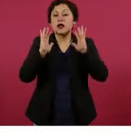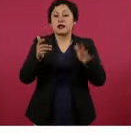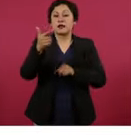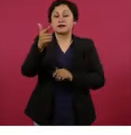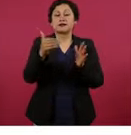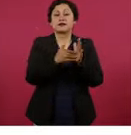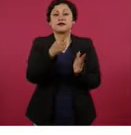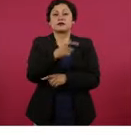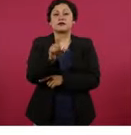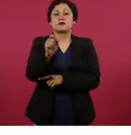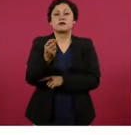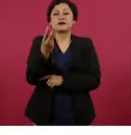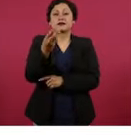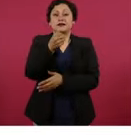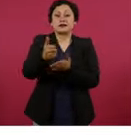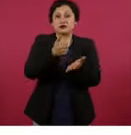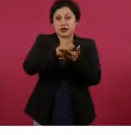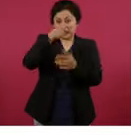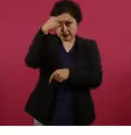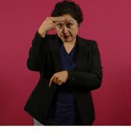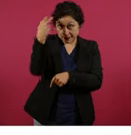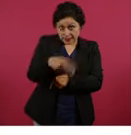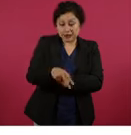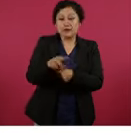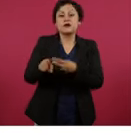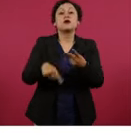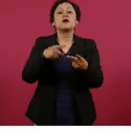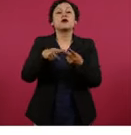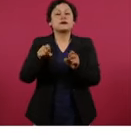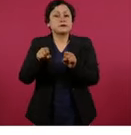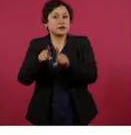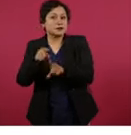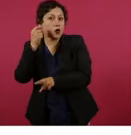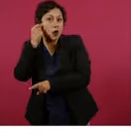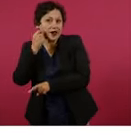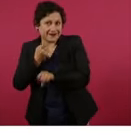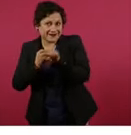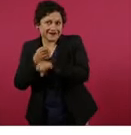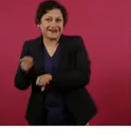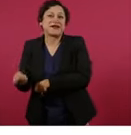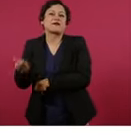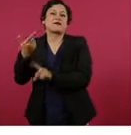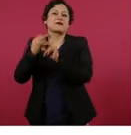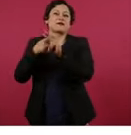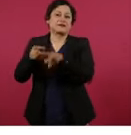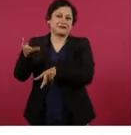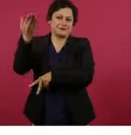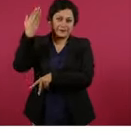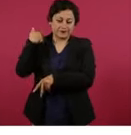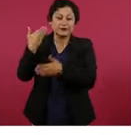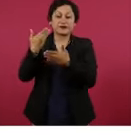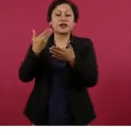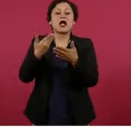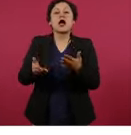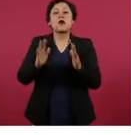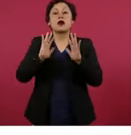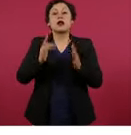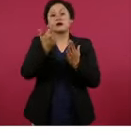México y en el estado de Guerrero, que es en donde iniciamos, y ahora aquí está el resto de los